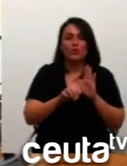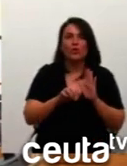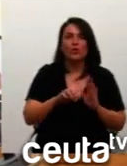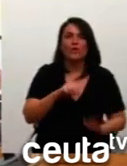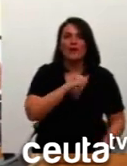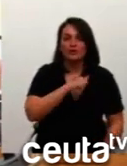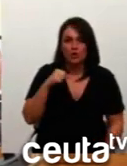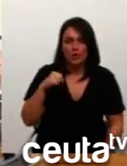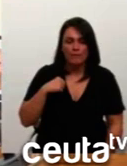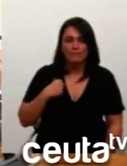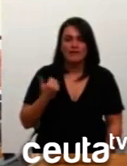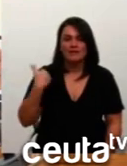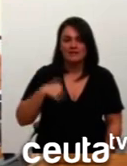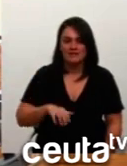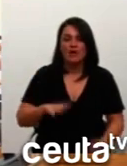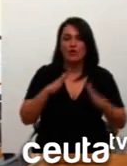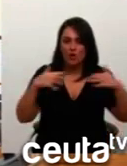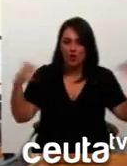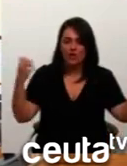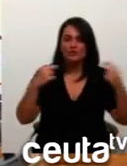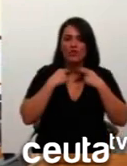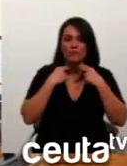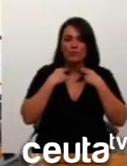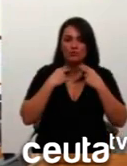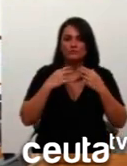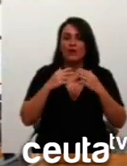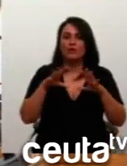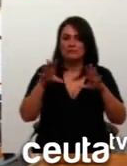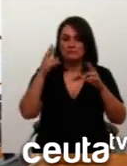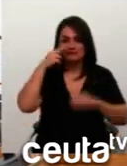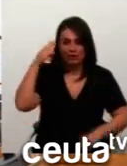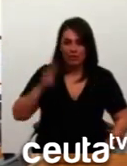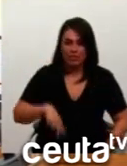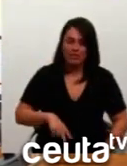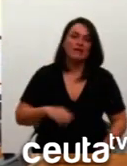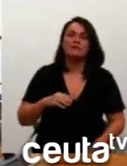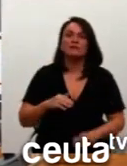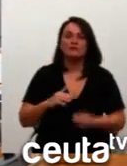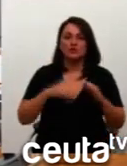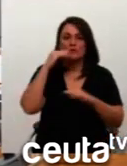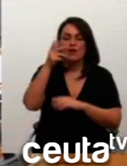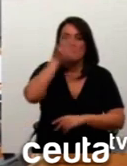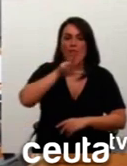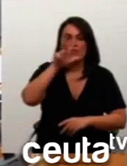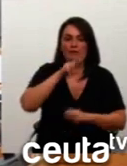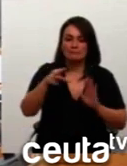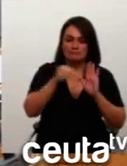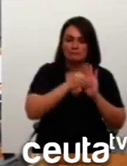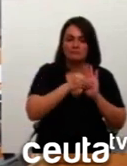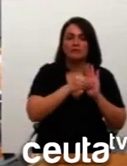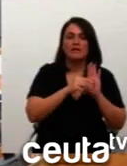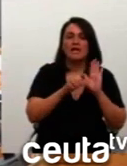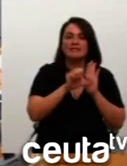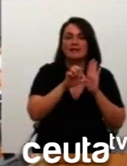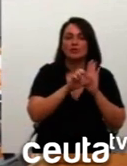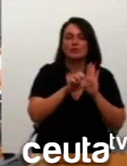que reconoció el Congreso de los Diputados y la soberanía nacional en la ley orgánica del Estatuto de Autonomía de Ceuta en el año 95?